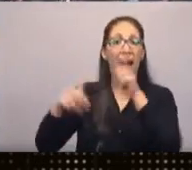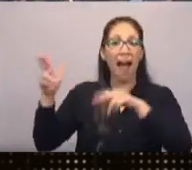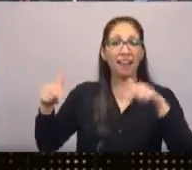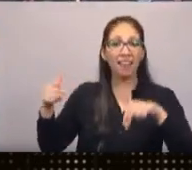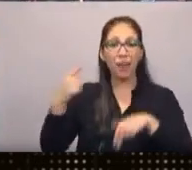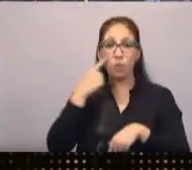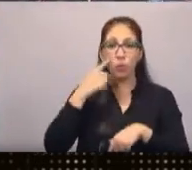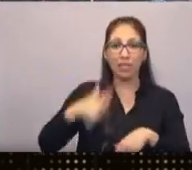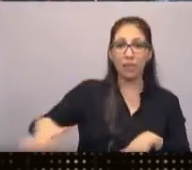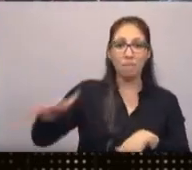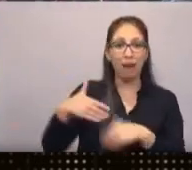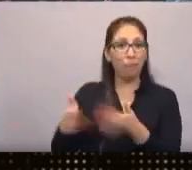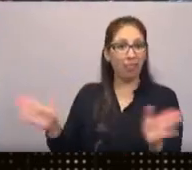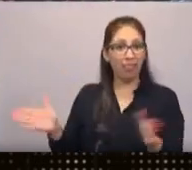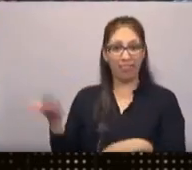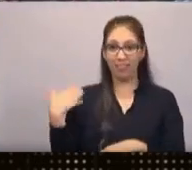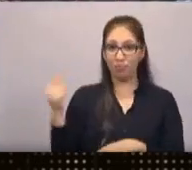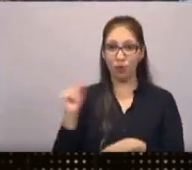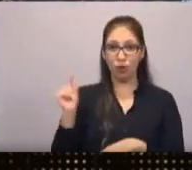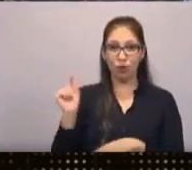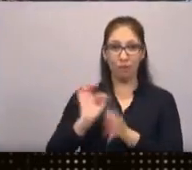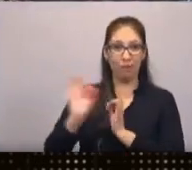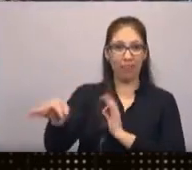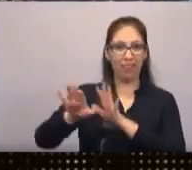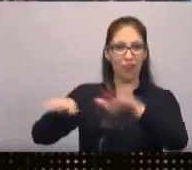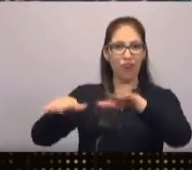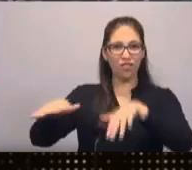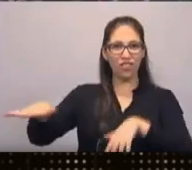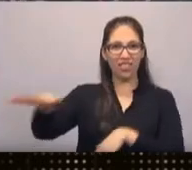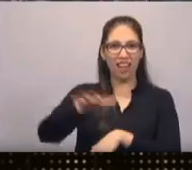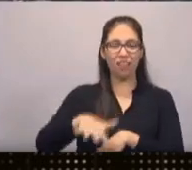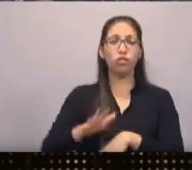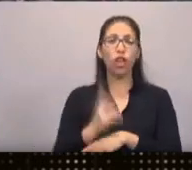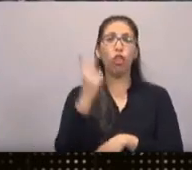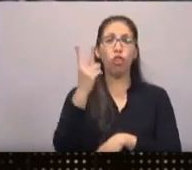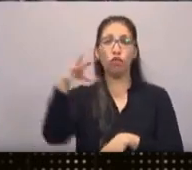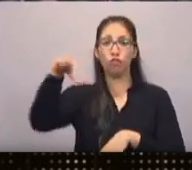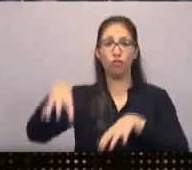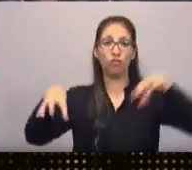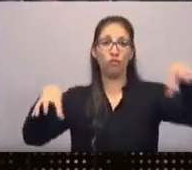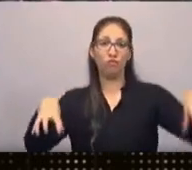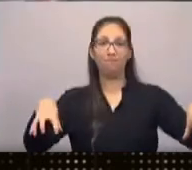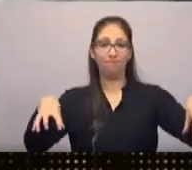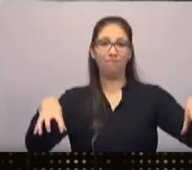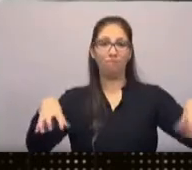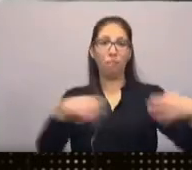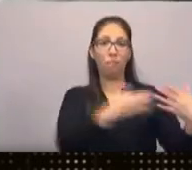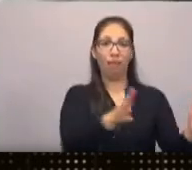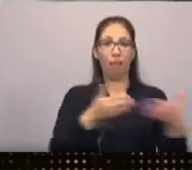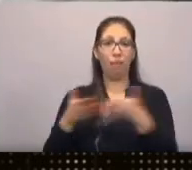municipal acá también en el municipio de la costa O sea que son dos escuelas no